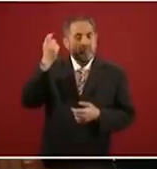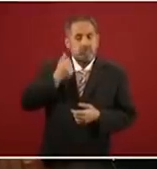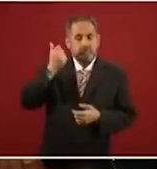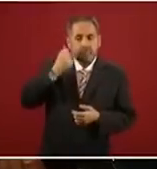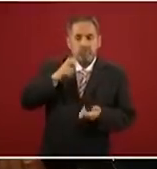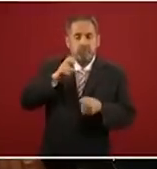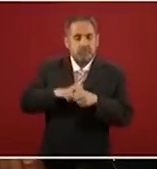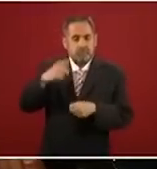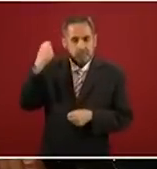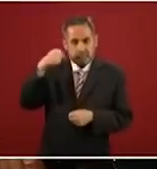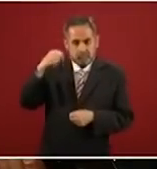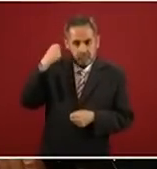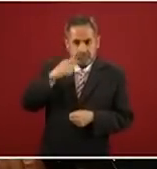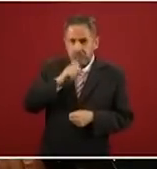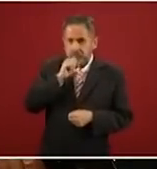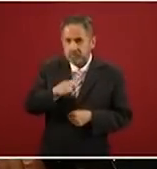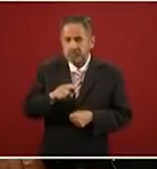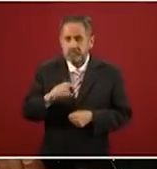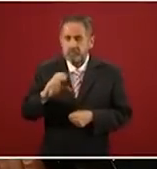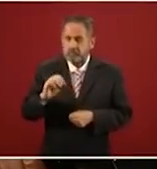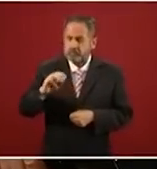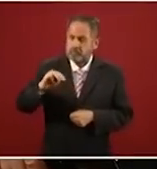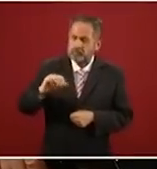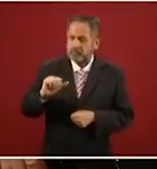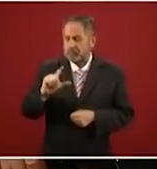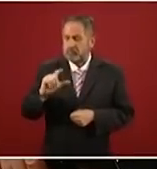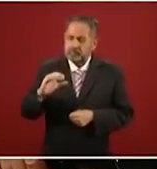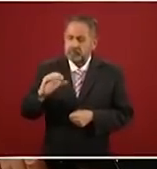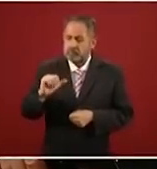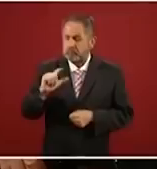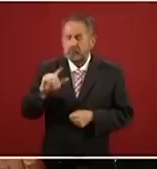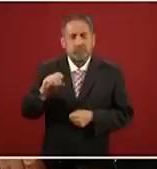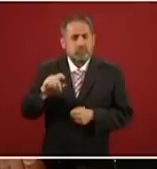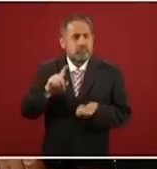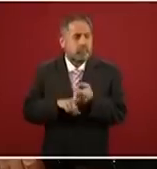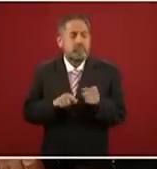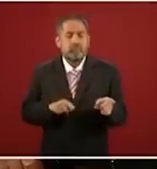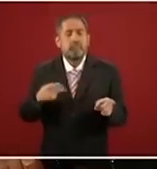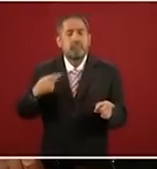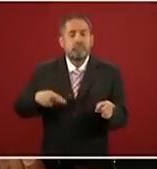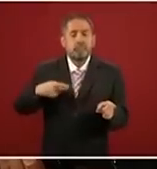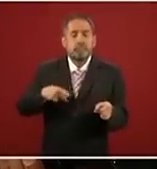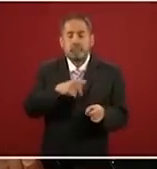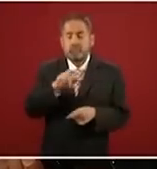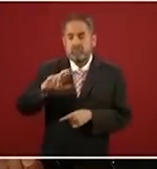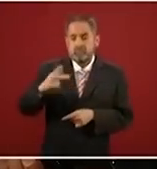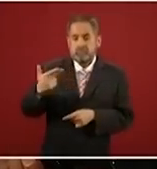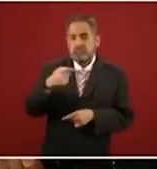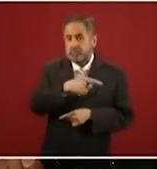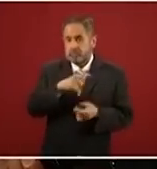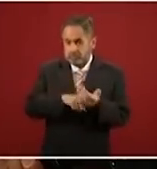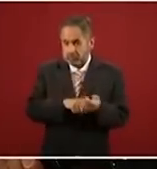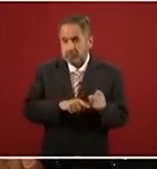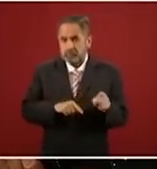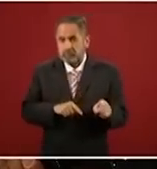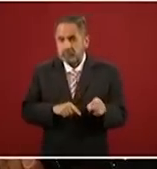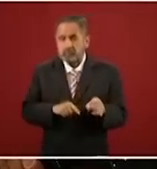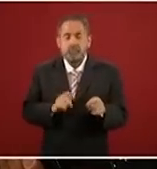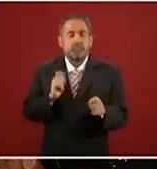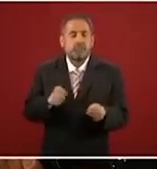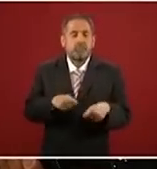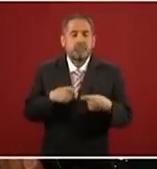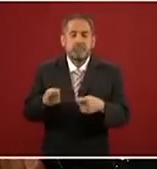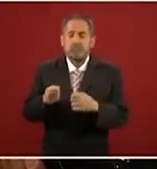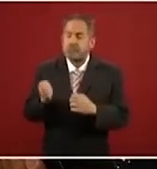tabasqueñas específicamente de comalcalco donde personal de recursos humanos les estaban